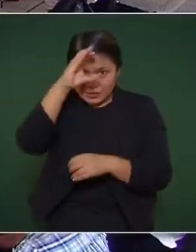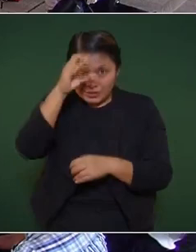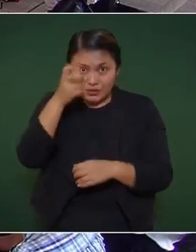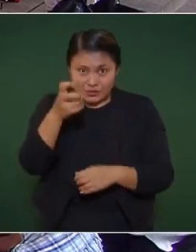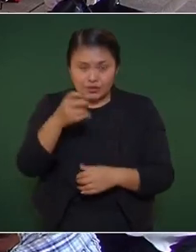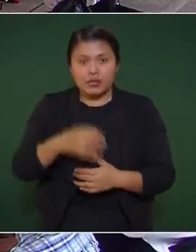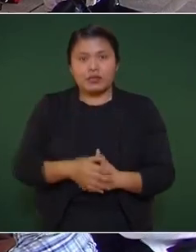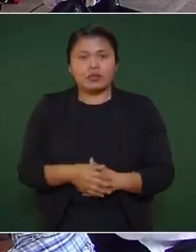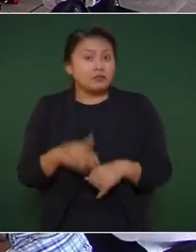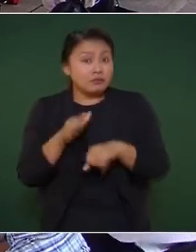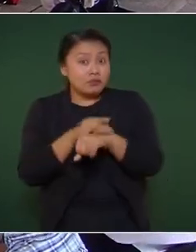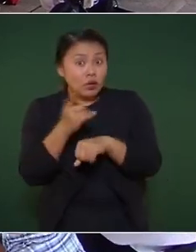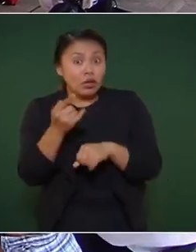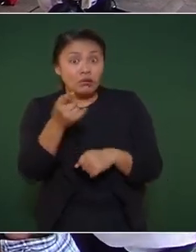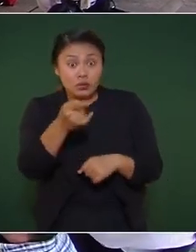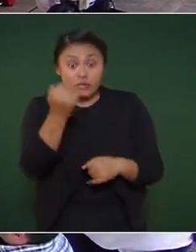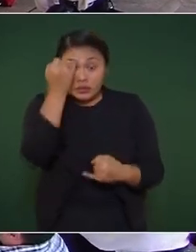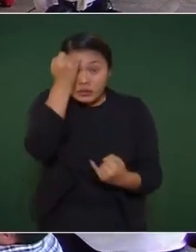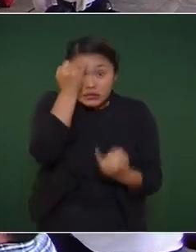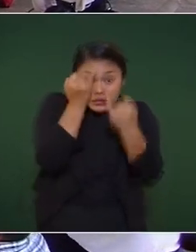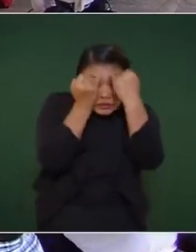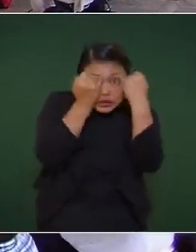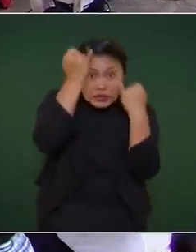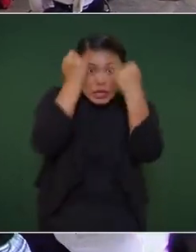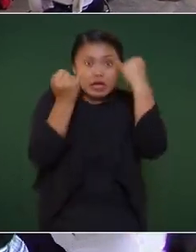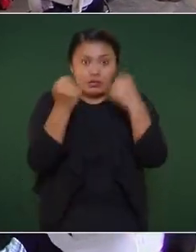por la creación de la vacuna,